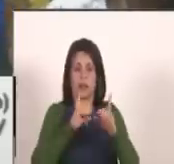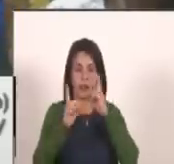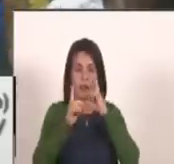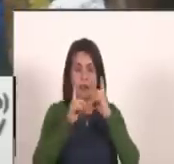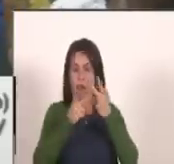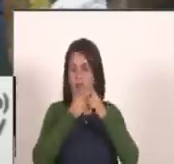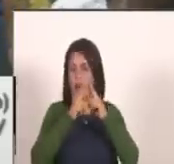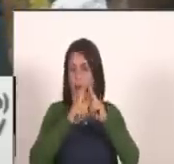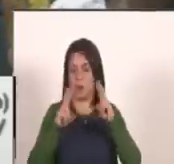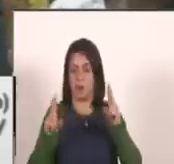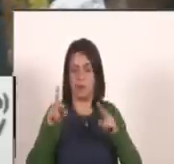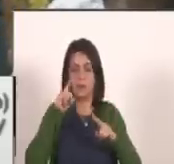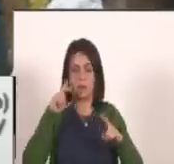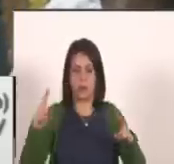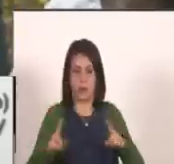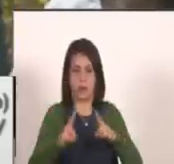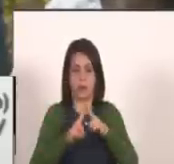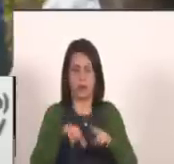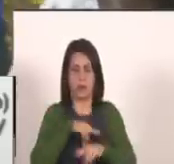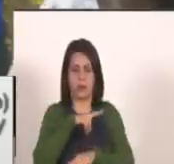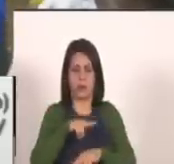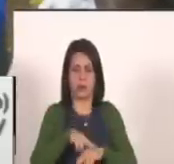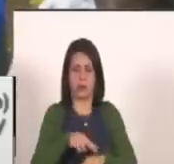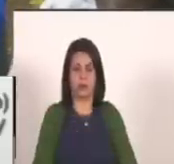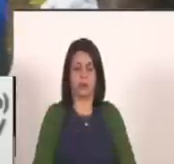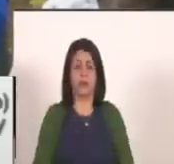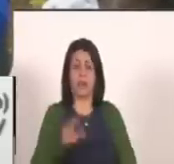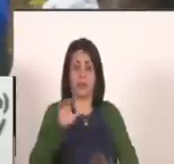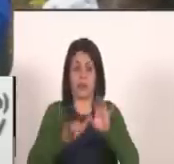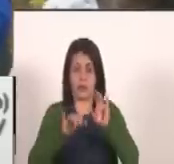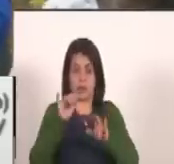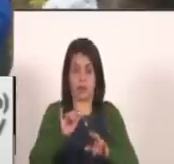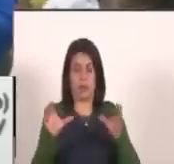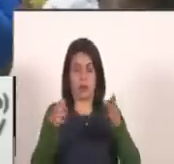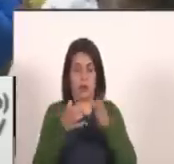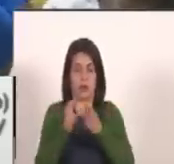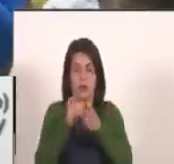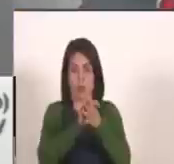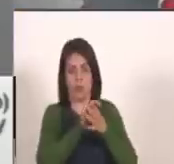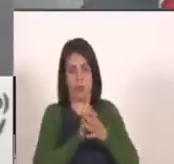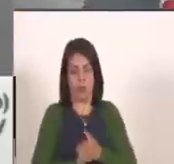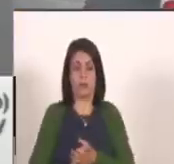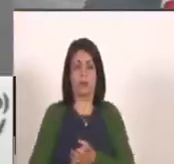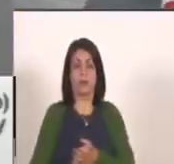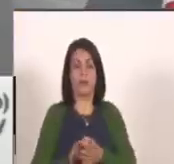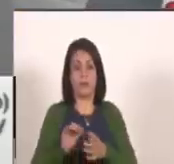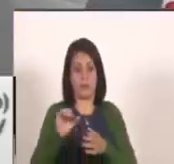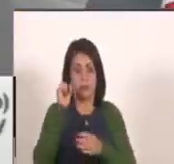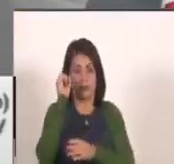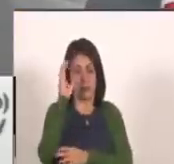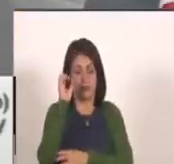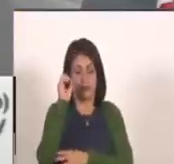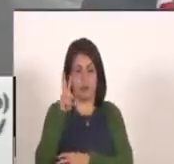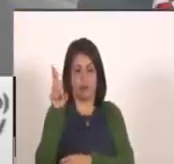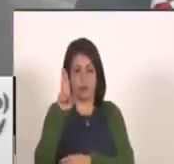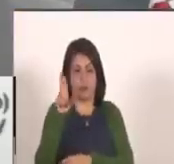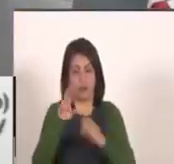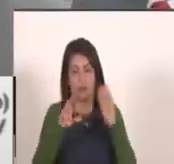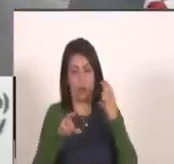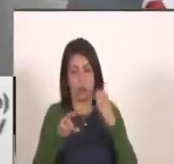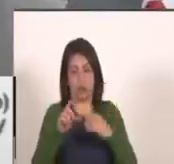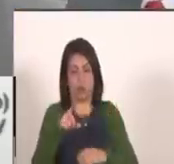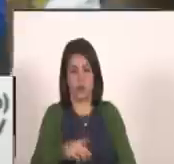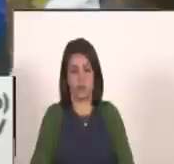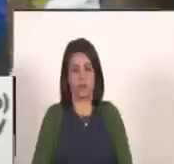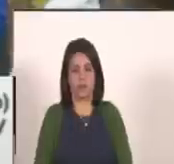Diálogo, la Paz y Reconciliación Nacional, secretario del Grupo de Amistad Parlamentaria ante la República de